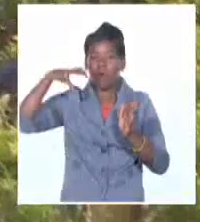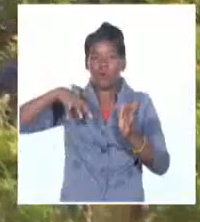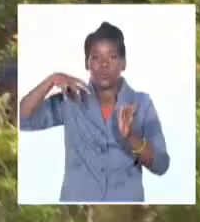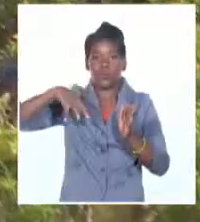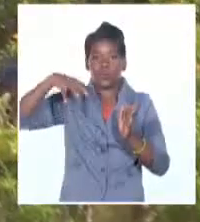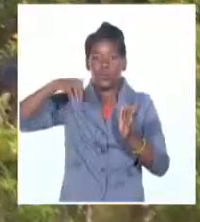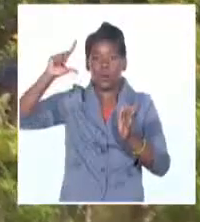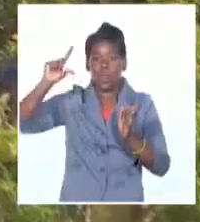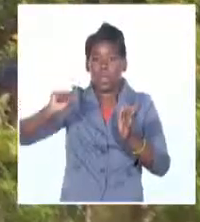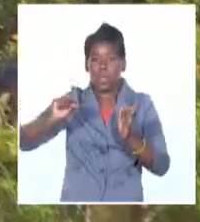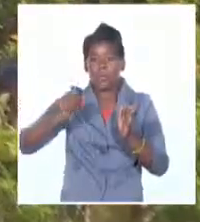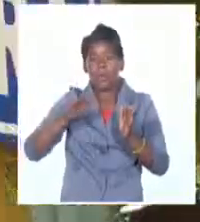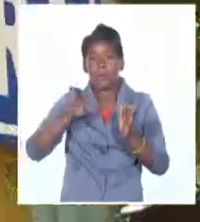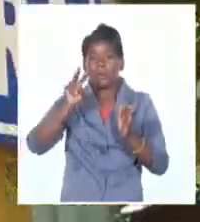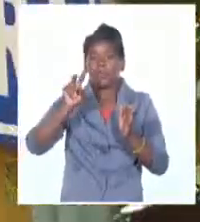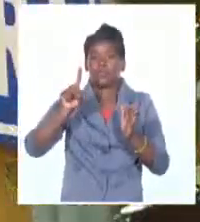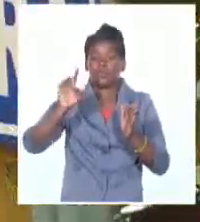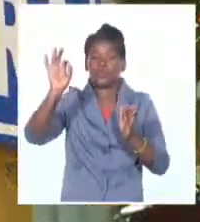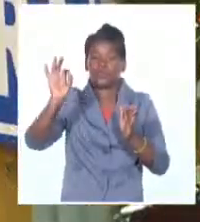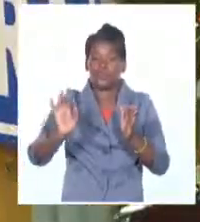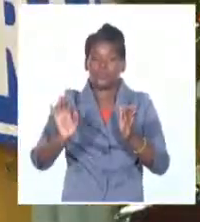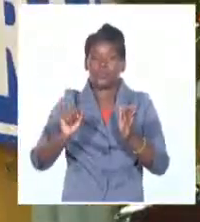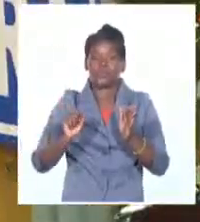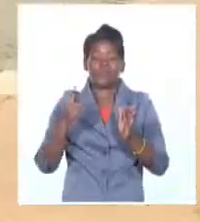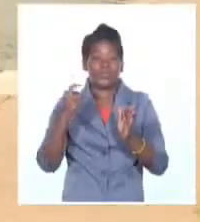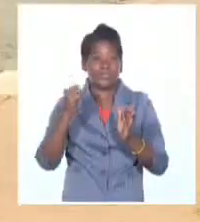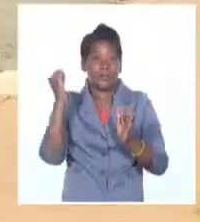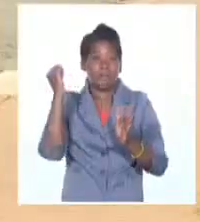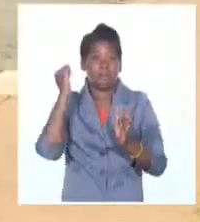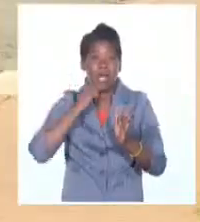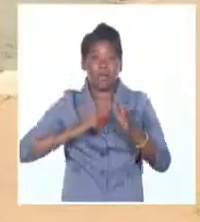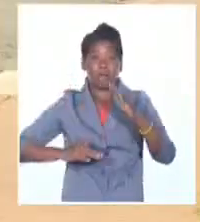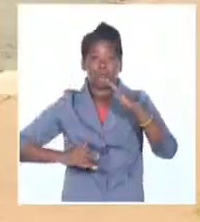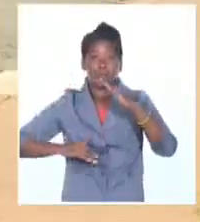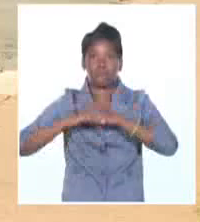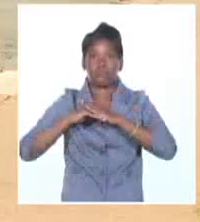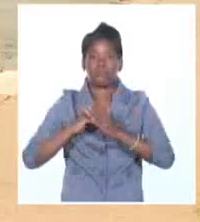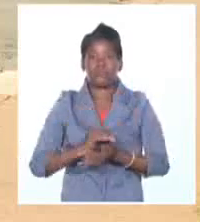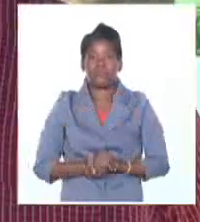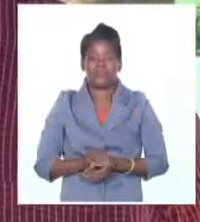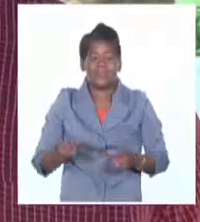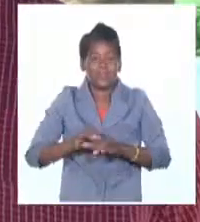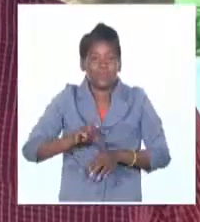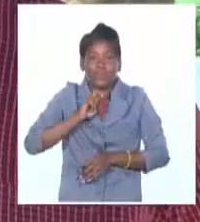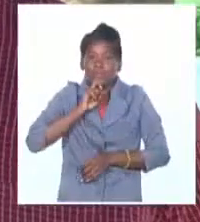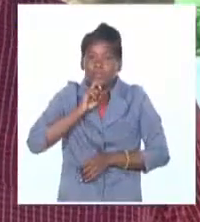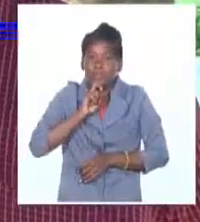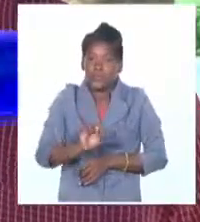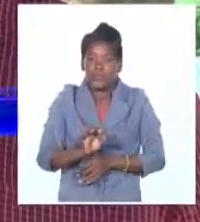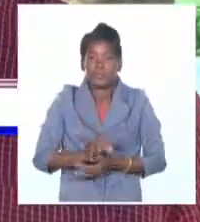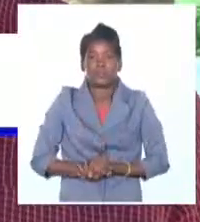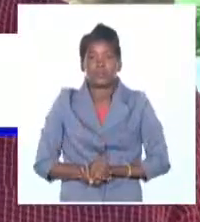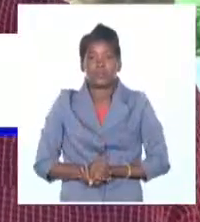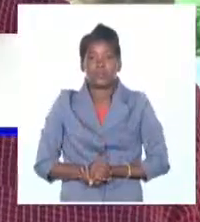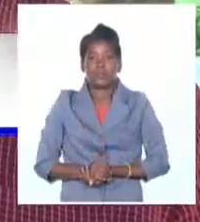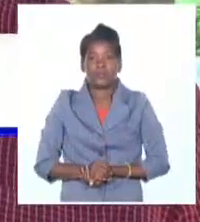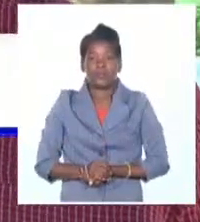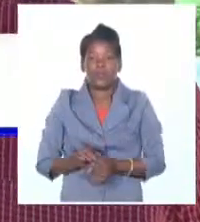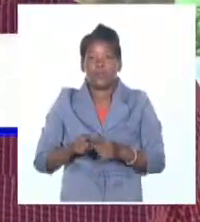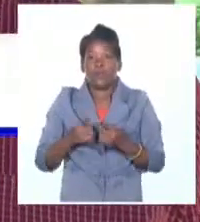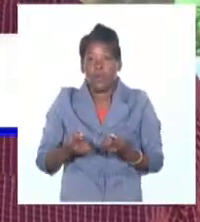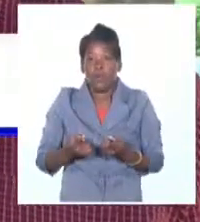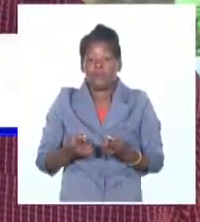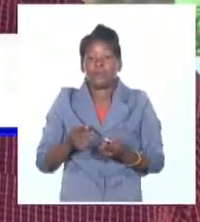21,8% de la media histórica de precipitaciones. La peor situación que tenemos en el país, a partir de que maicí tiene 13 fuentes de